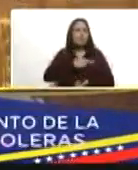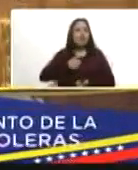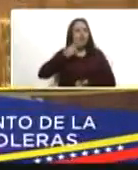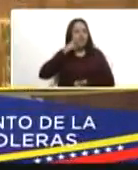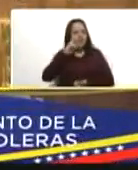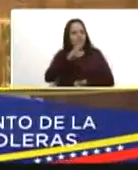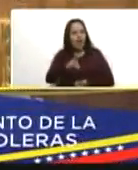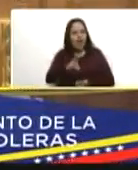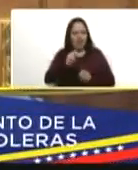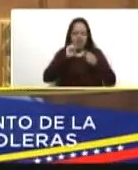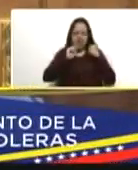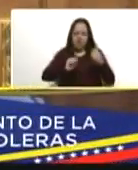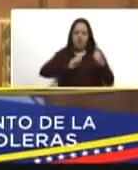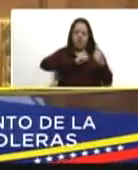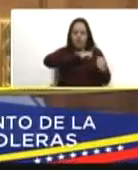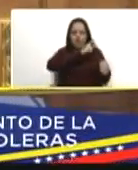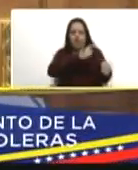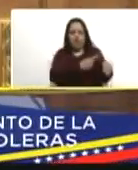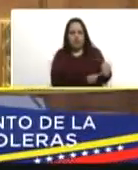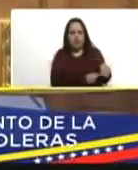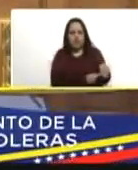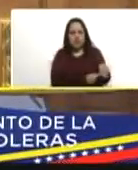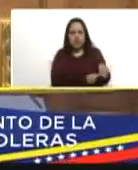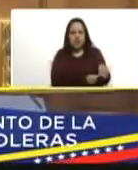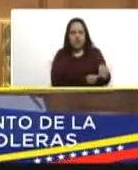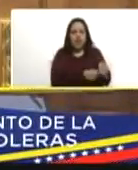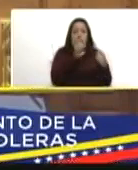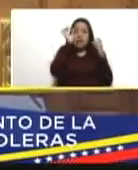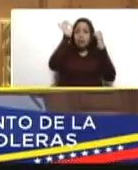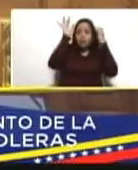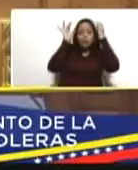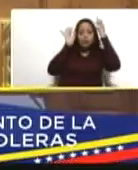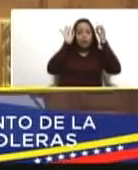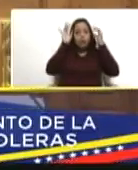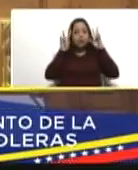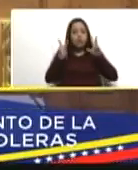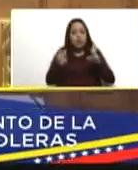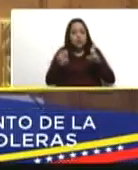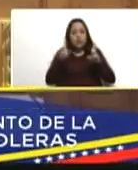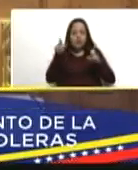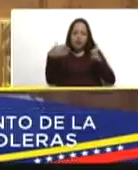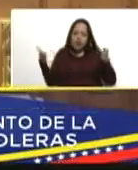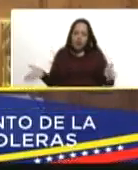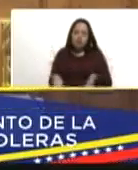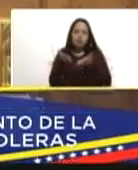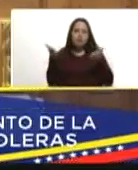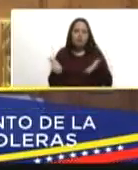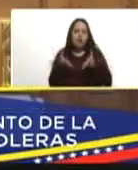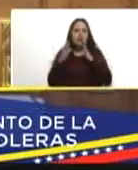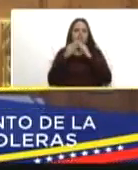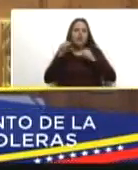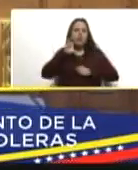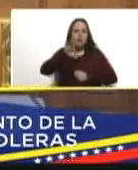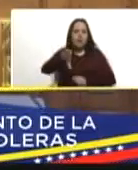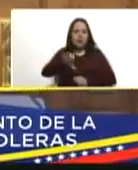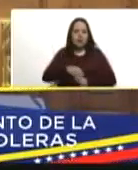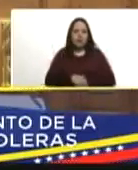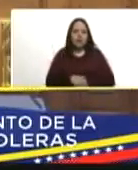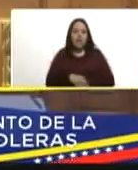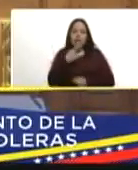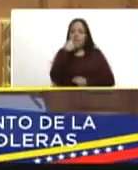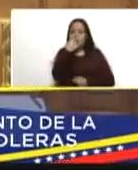la heroicidad la creatividad el empuje de todo un país